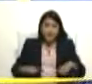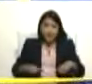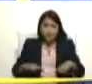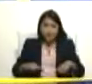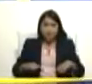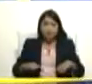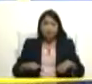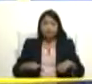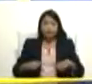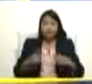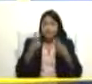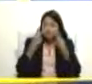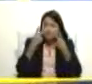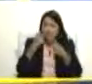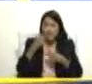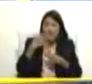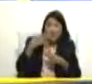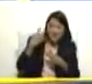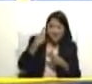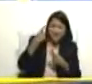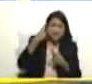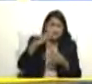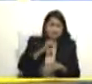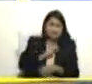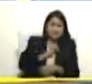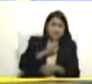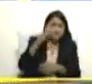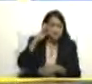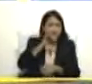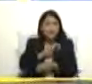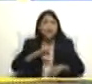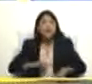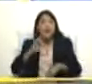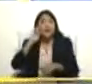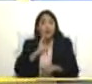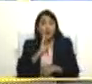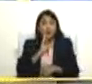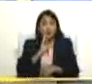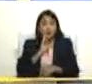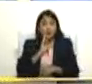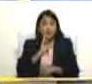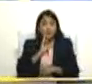podíamos ver con orgullo ese uniforme brillante de nuestros hombres y mujeres de armas.